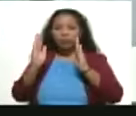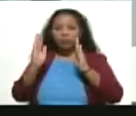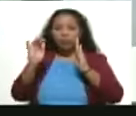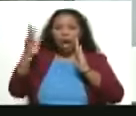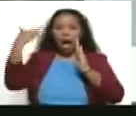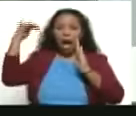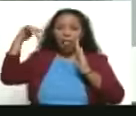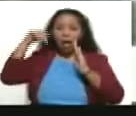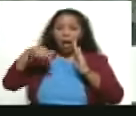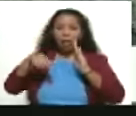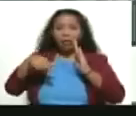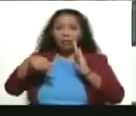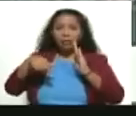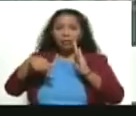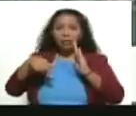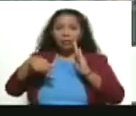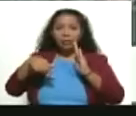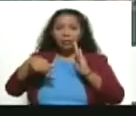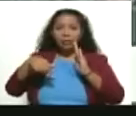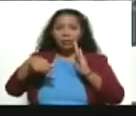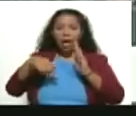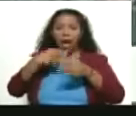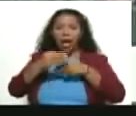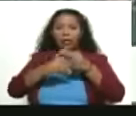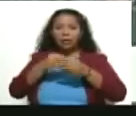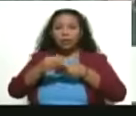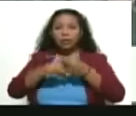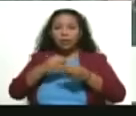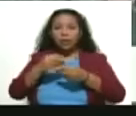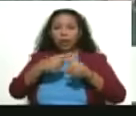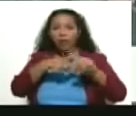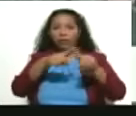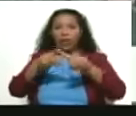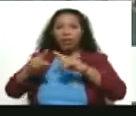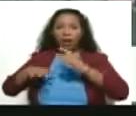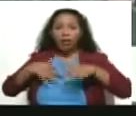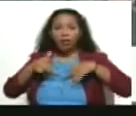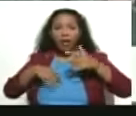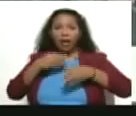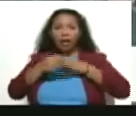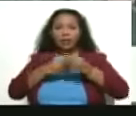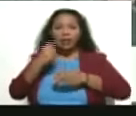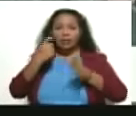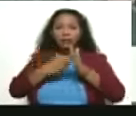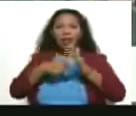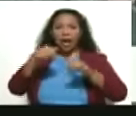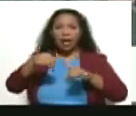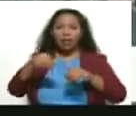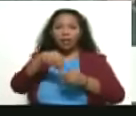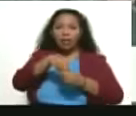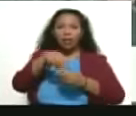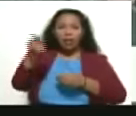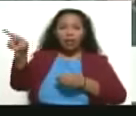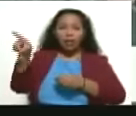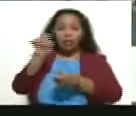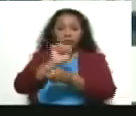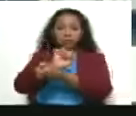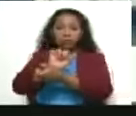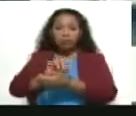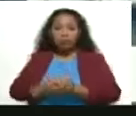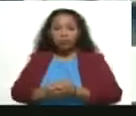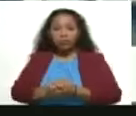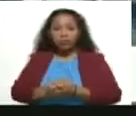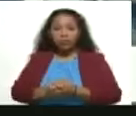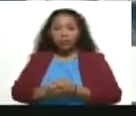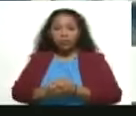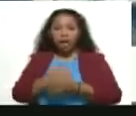funcionaba y todas las distintas actividades prohibidas que se realizaban dentro de ese centro penitenciario